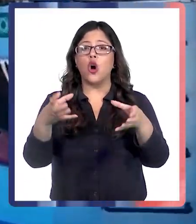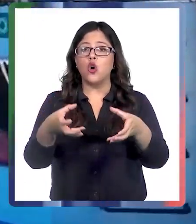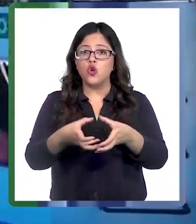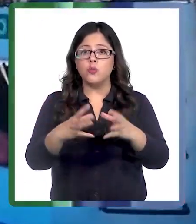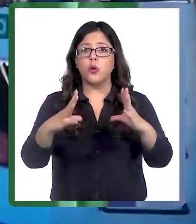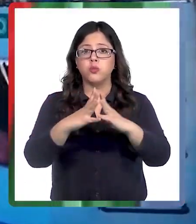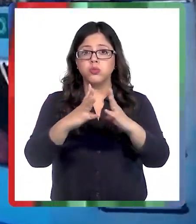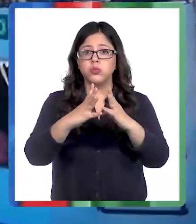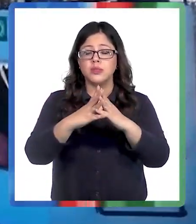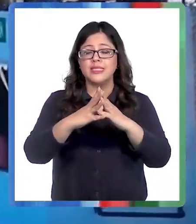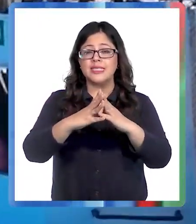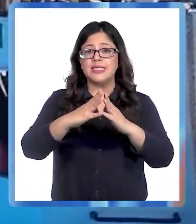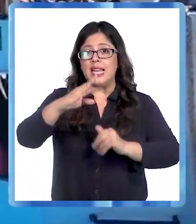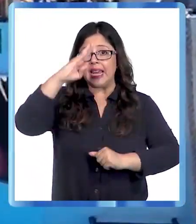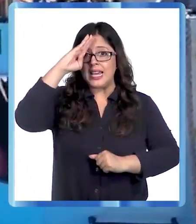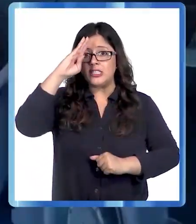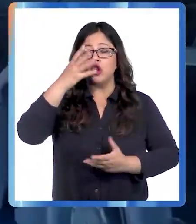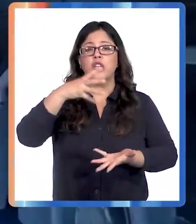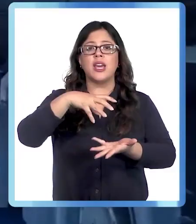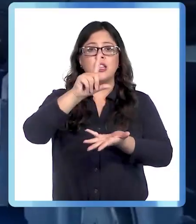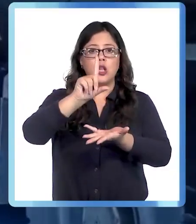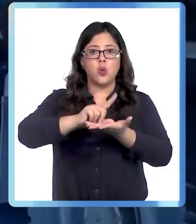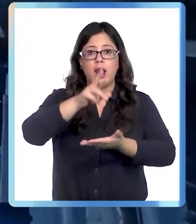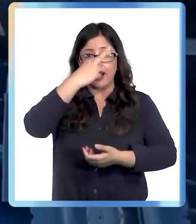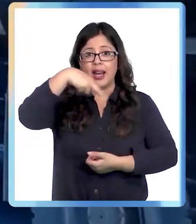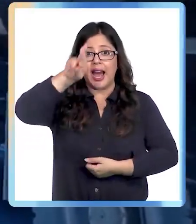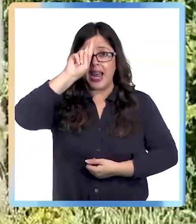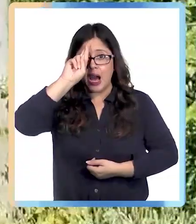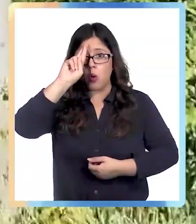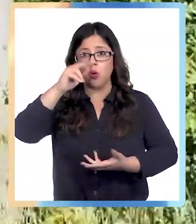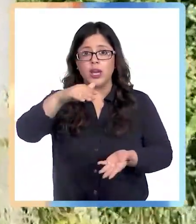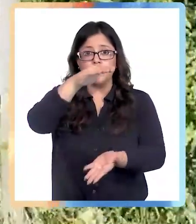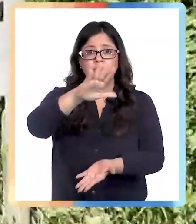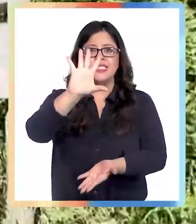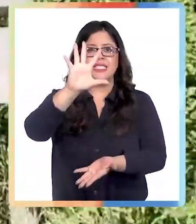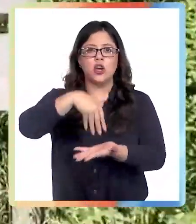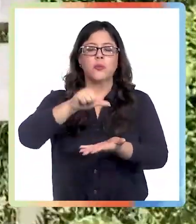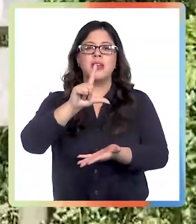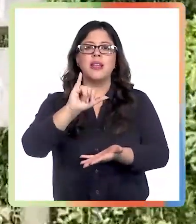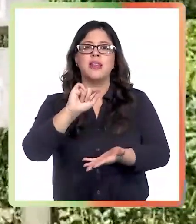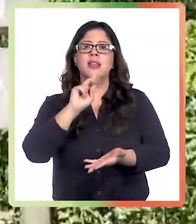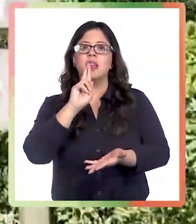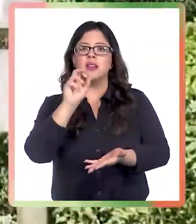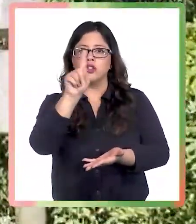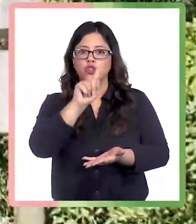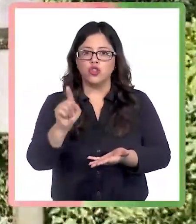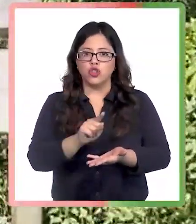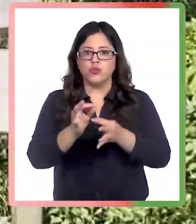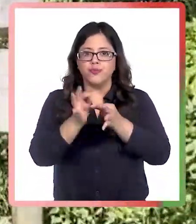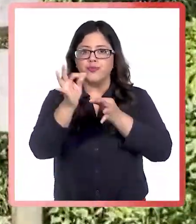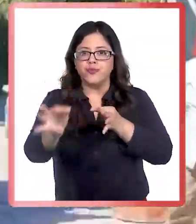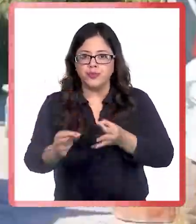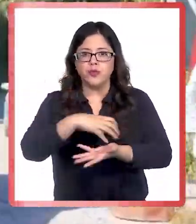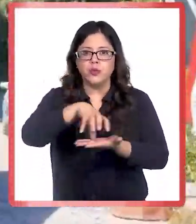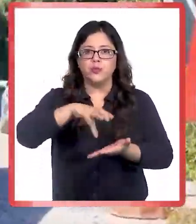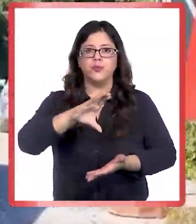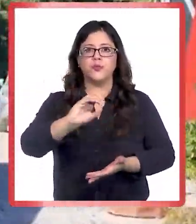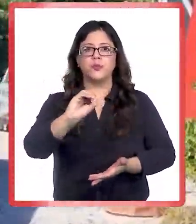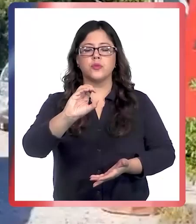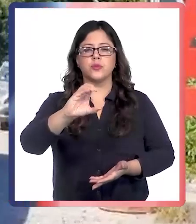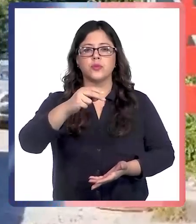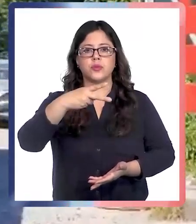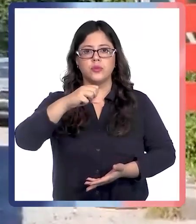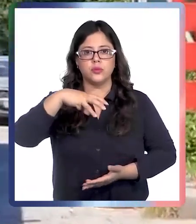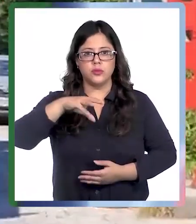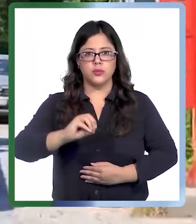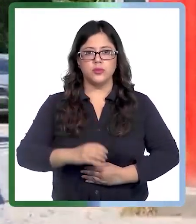pertenecientes al Regimiento Arauco, trasladando 5.000 litros de combustible hasta llegar a Llanada Grande, en la comuna de Cochamó. Segundo operativo de tales